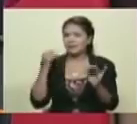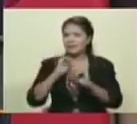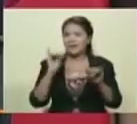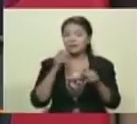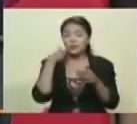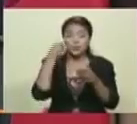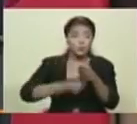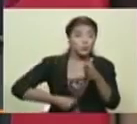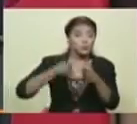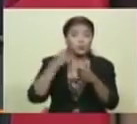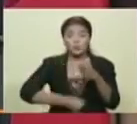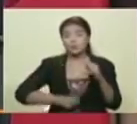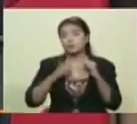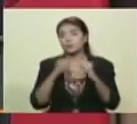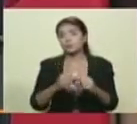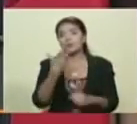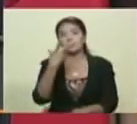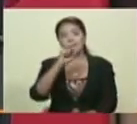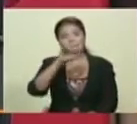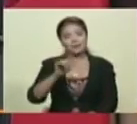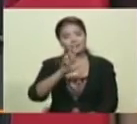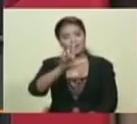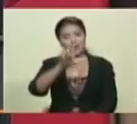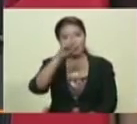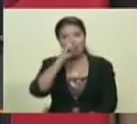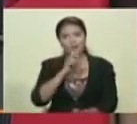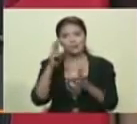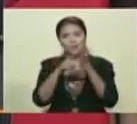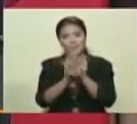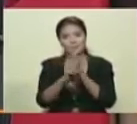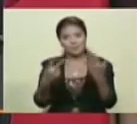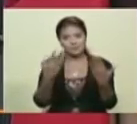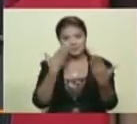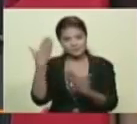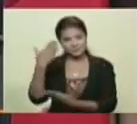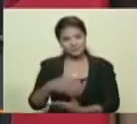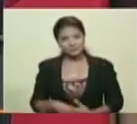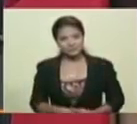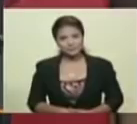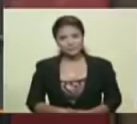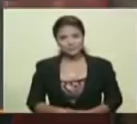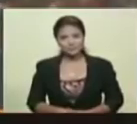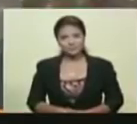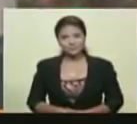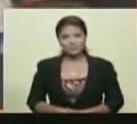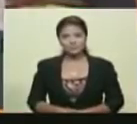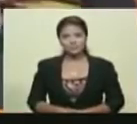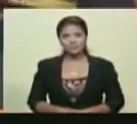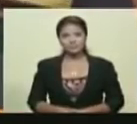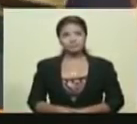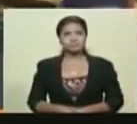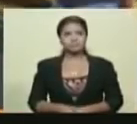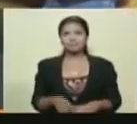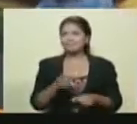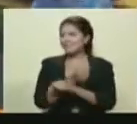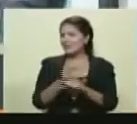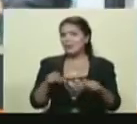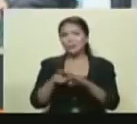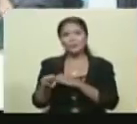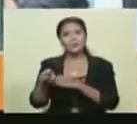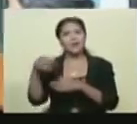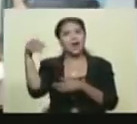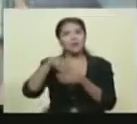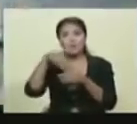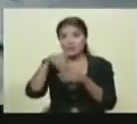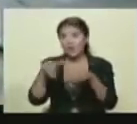gesta heroica del 30 de julio de este año 2017. No pudimos ingresar a votar en donde